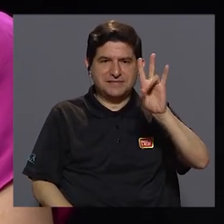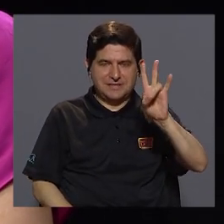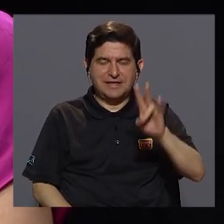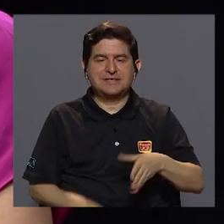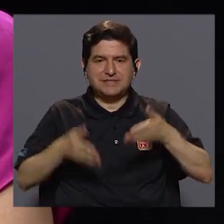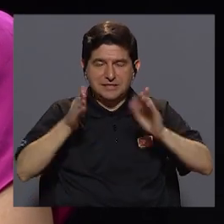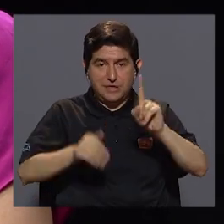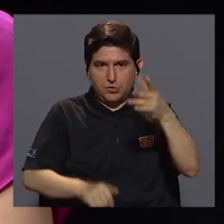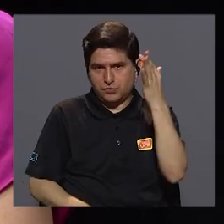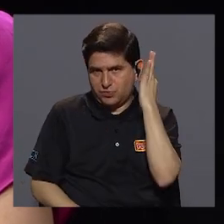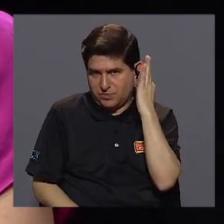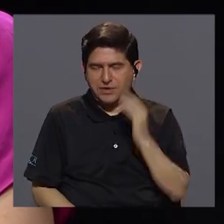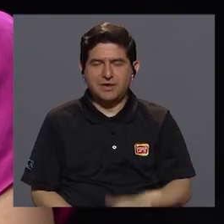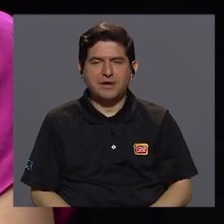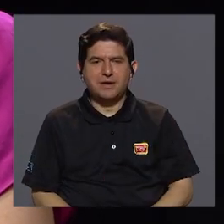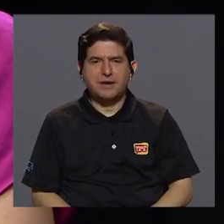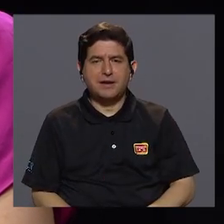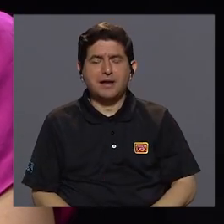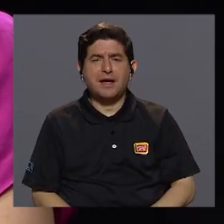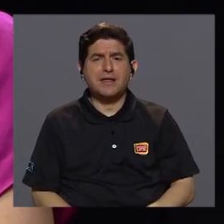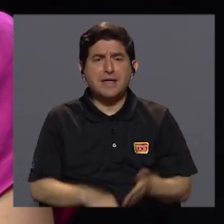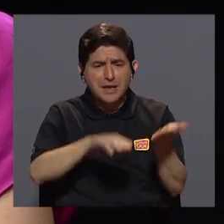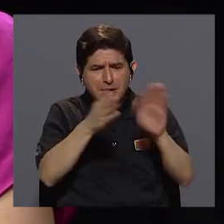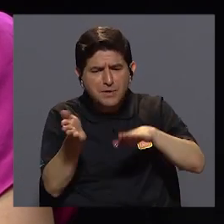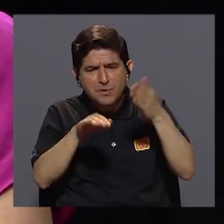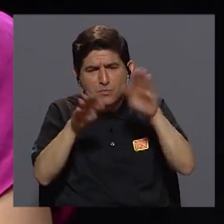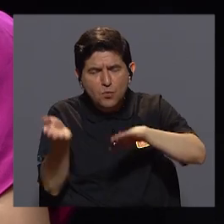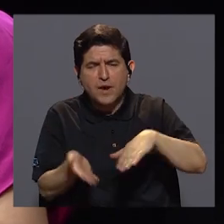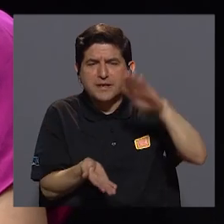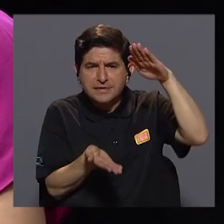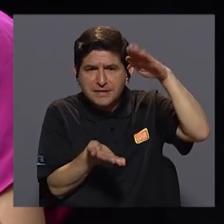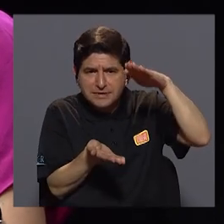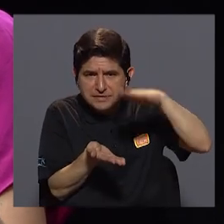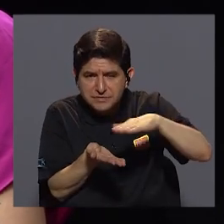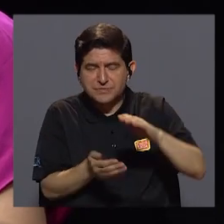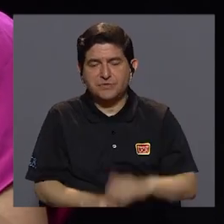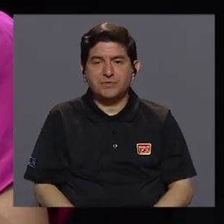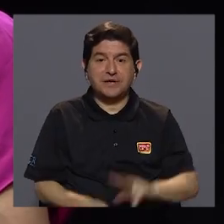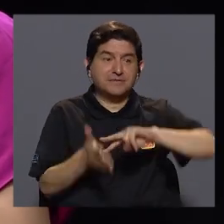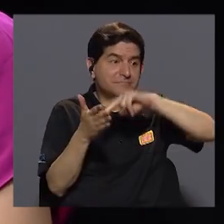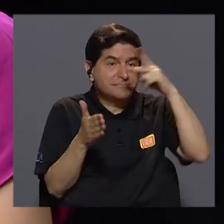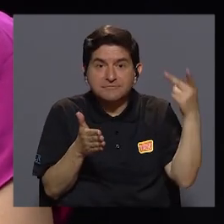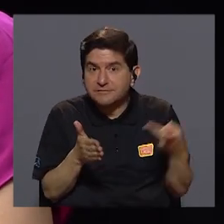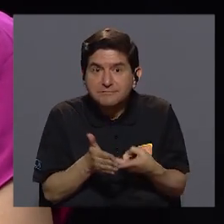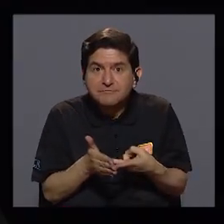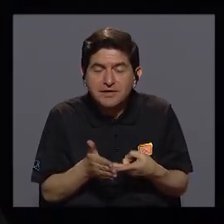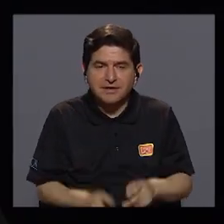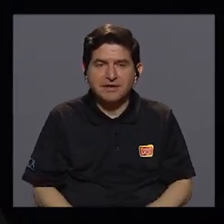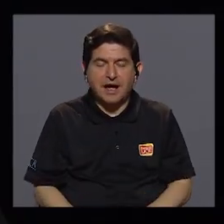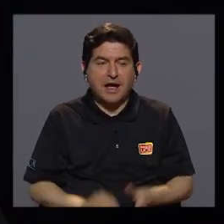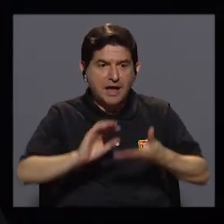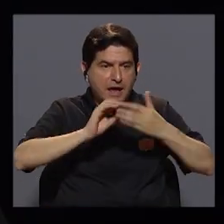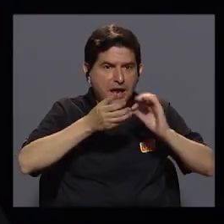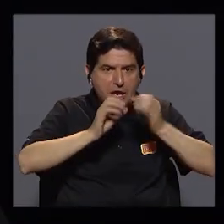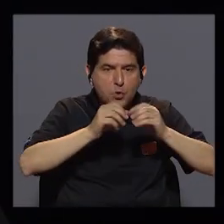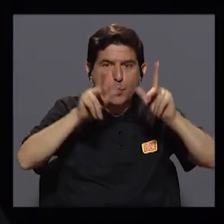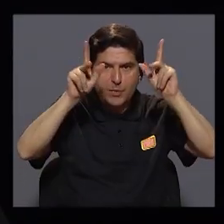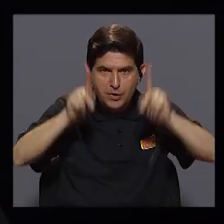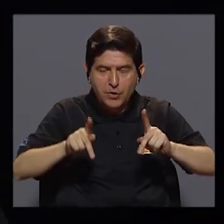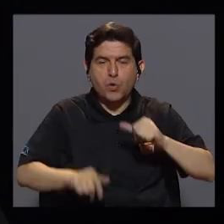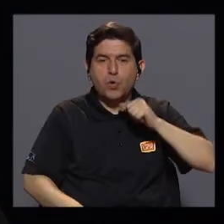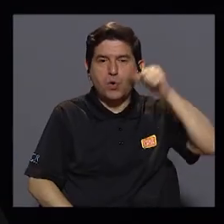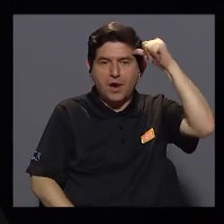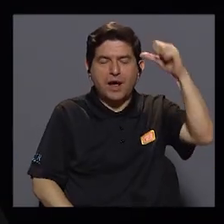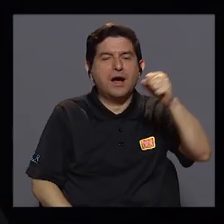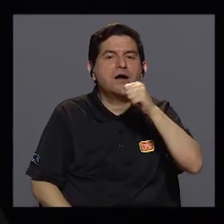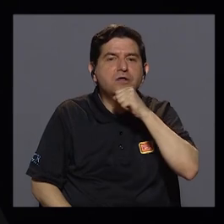y una baja mortalidad. Esto lo que ha implicado es que la cantidad de personas